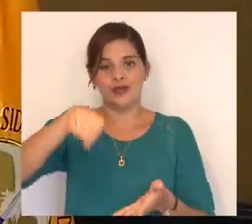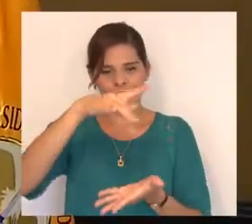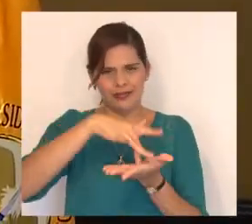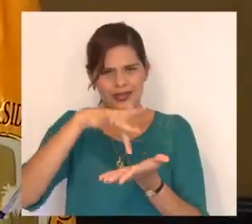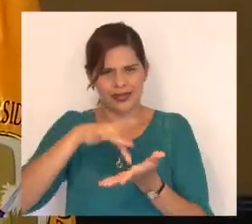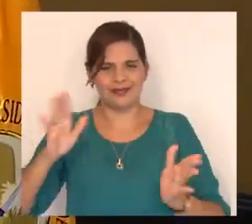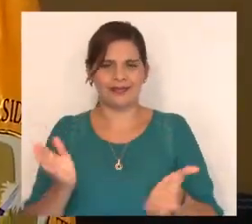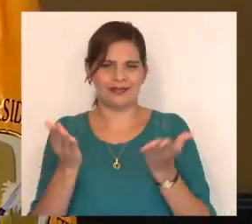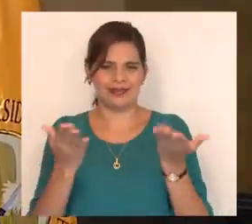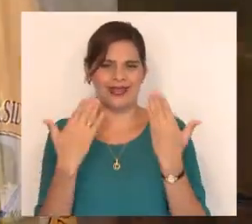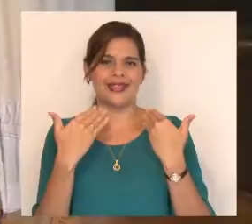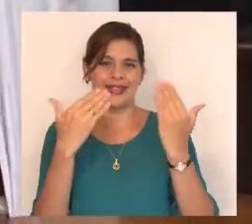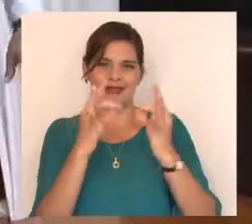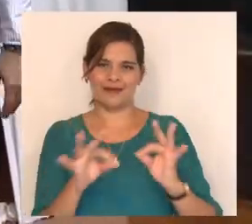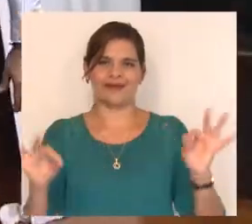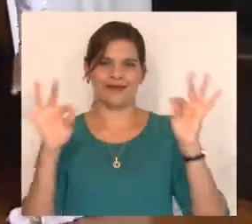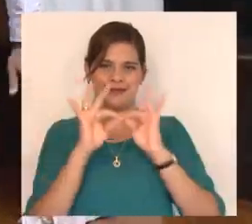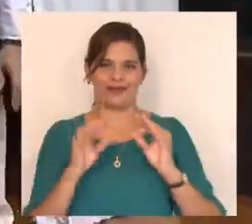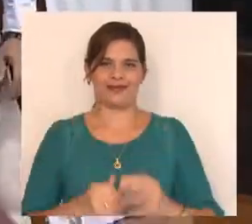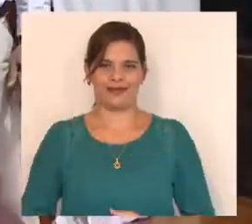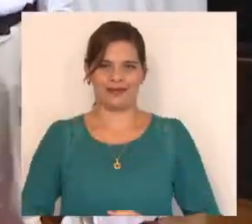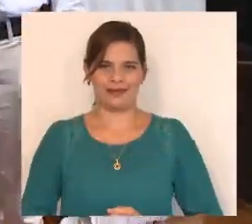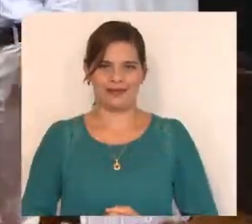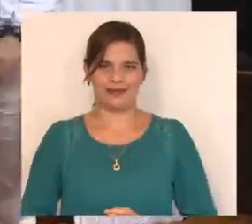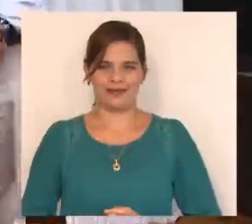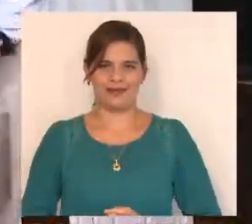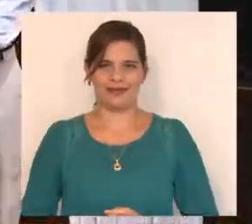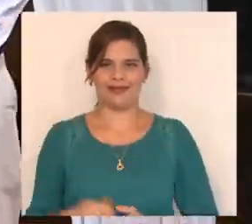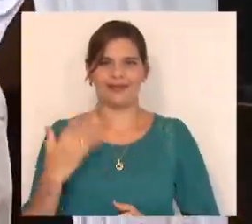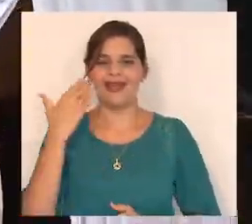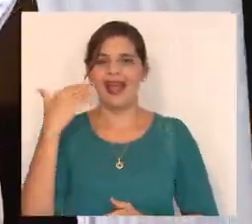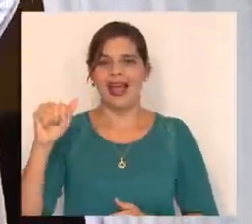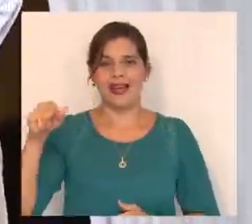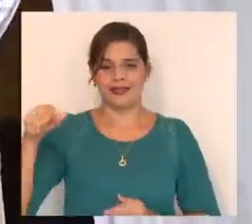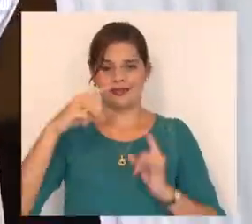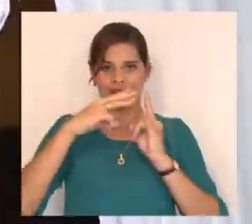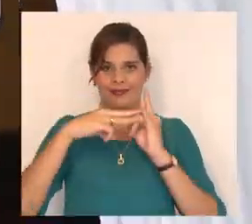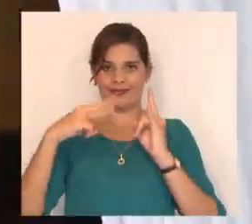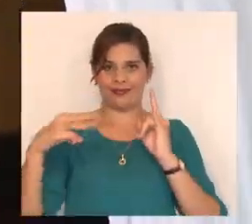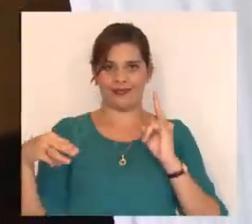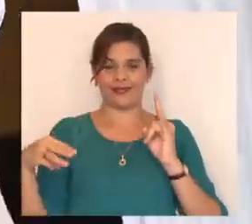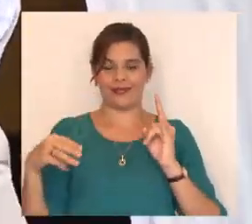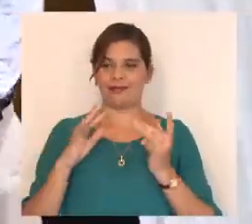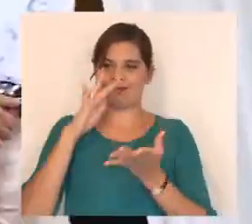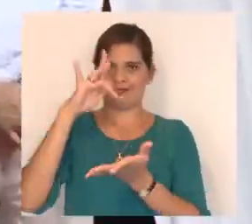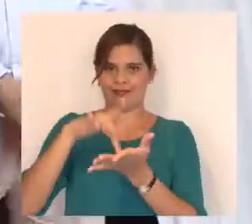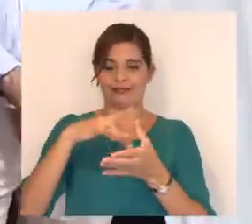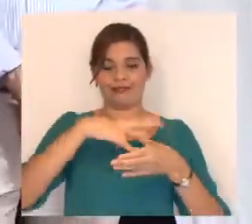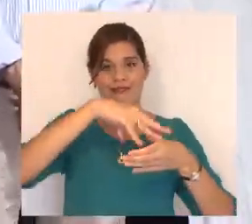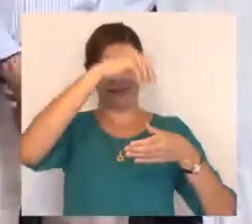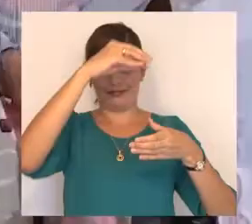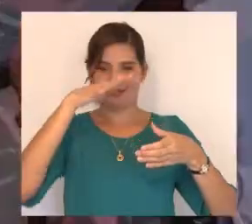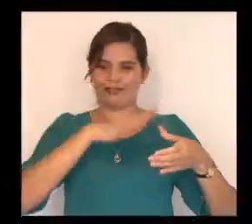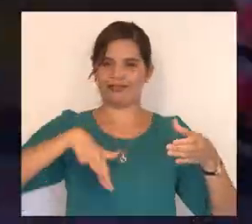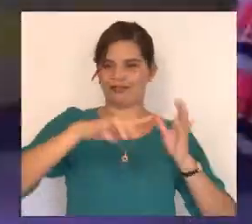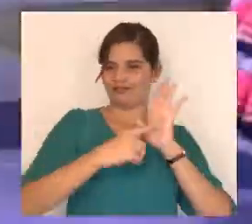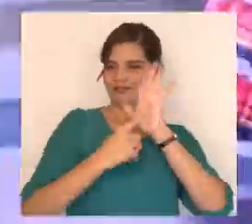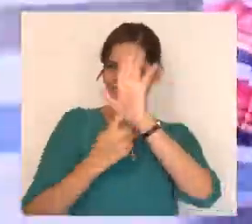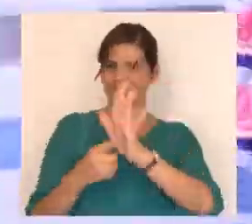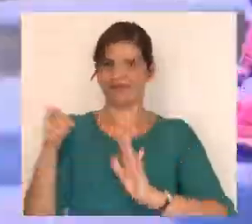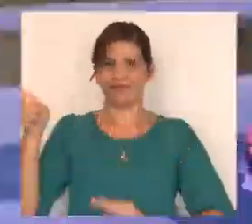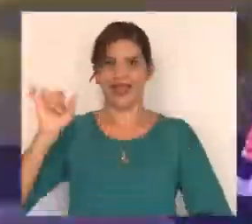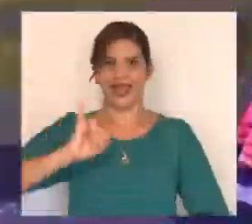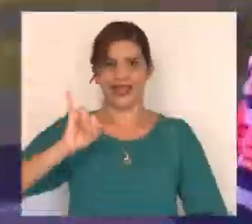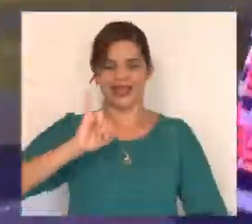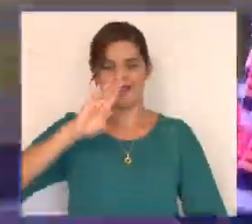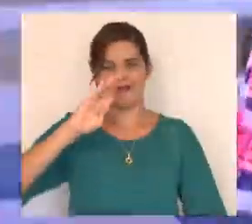Magdalena. Esos espacios son importantes. La joven representante del Magdalena, Isabela Margarita Vargas Mozo, con 22 años de edad, se ganó